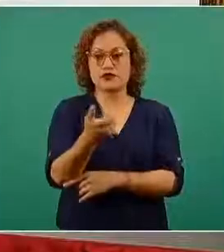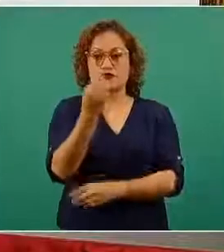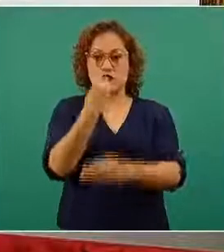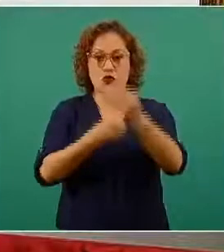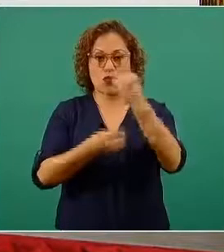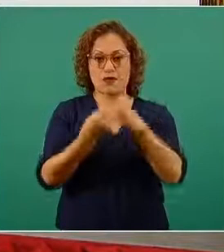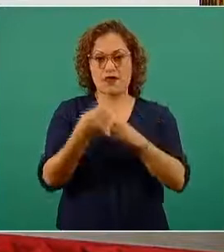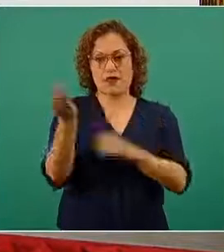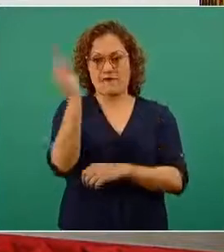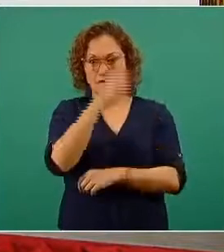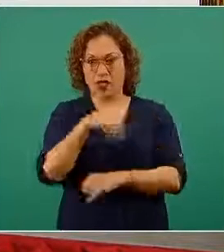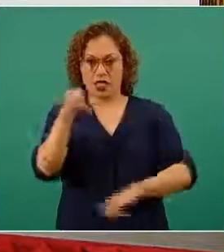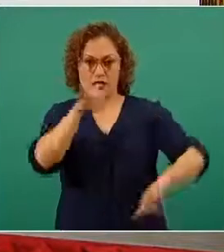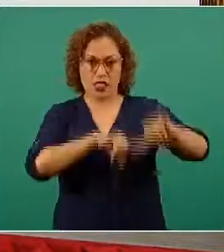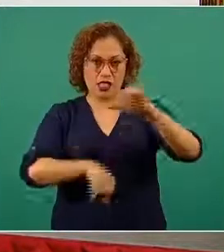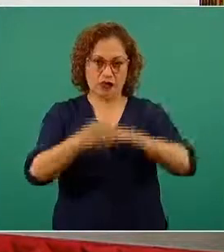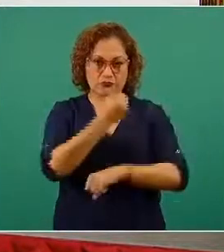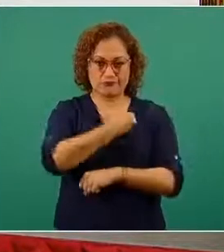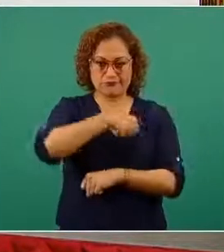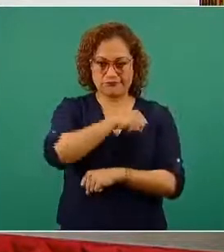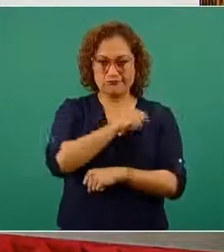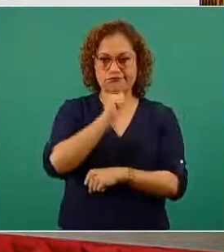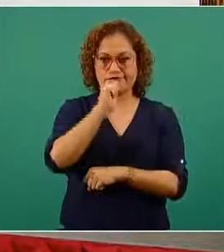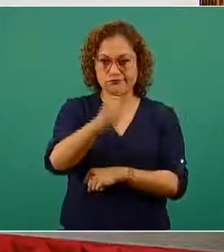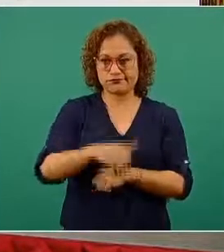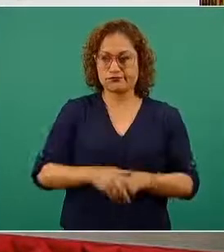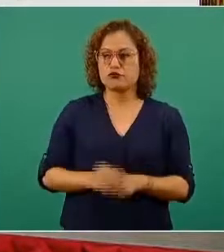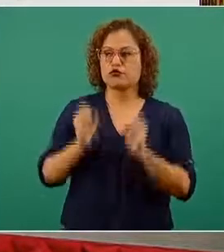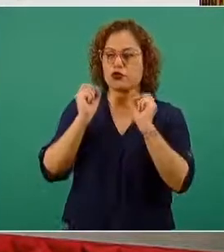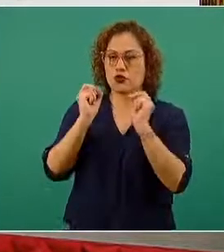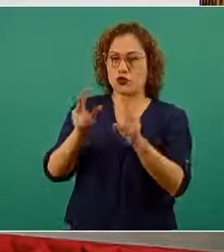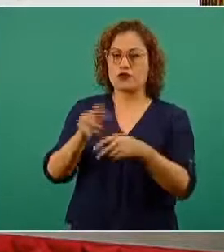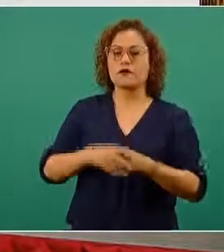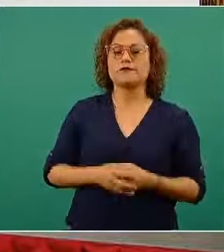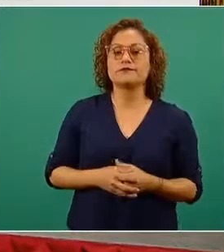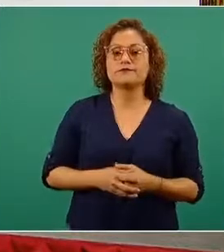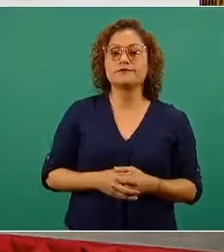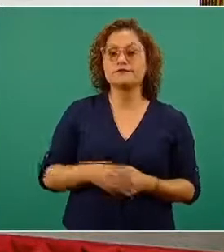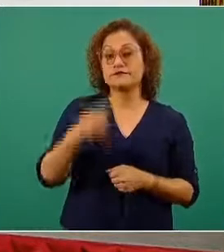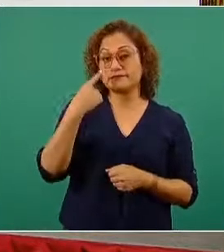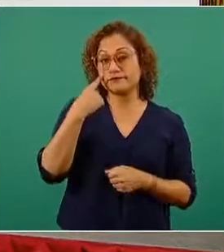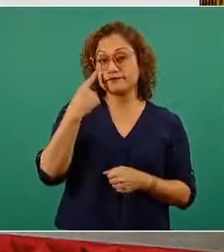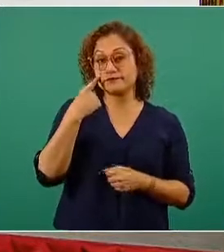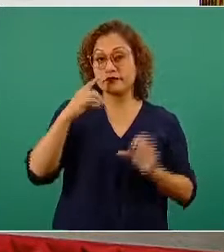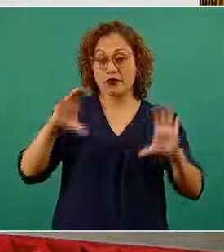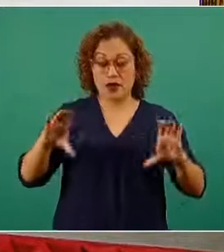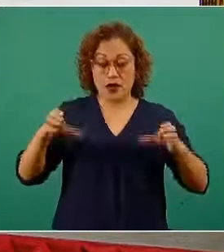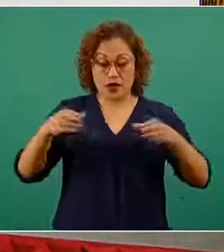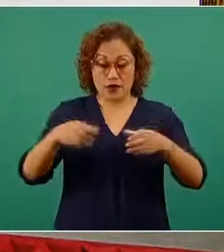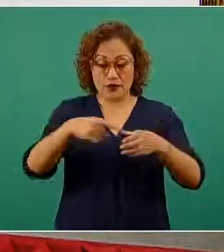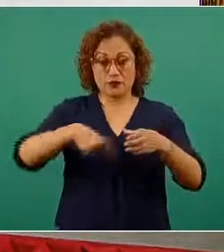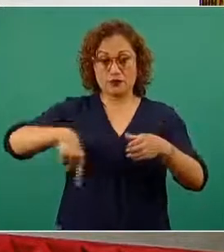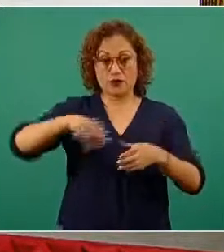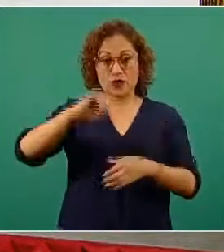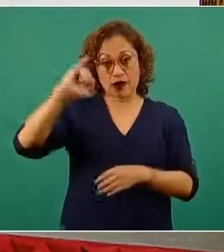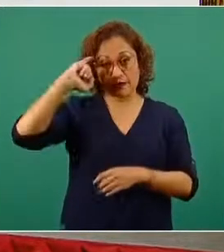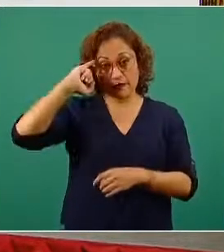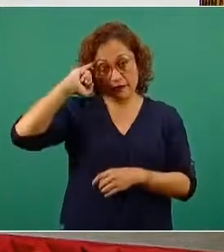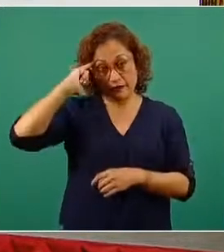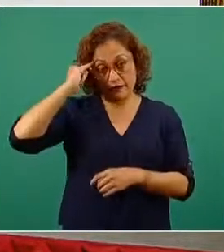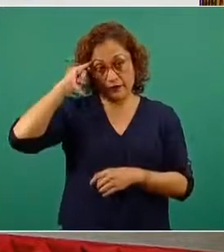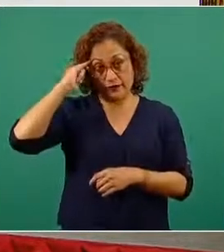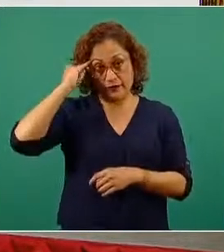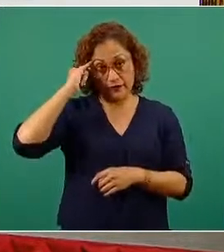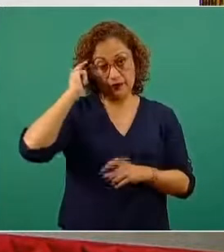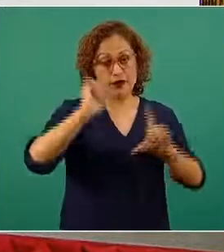la primera pregunta. Correcto, con mucho gusto, Marco. Sobre el tema de los pueblos indígenas o las comunidades de